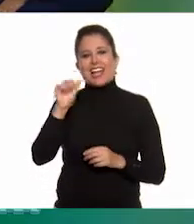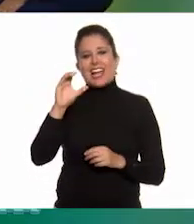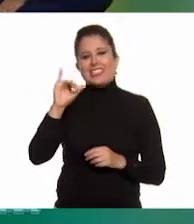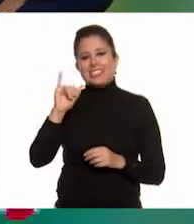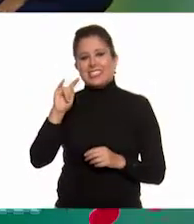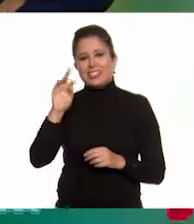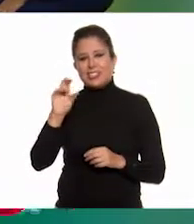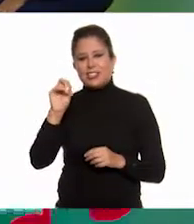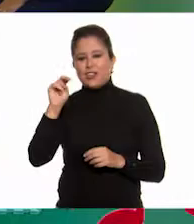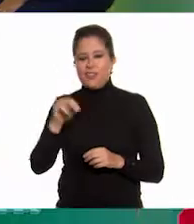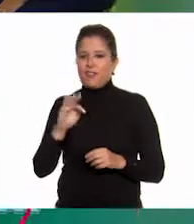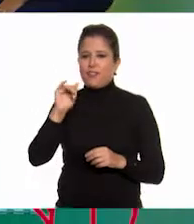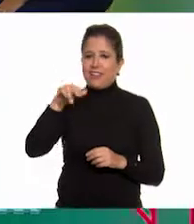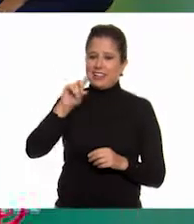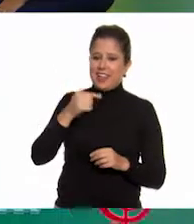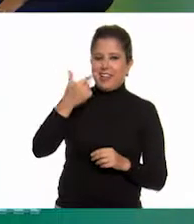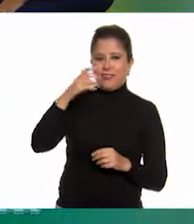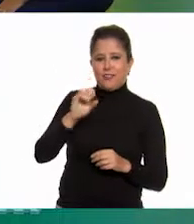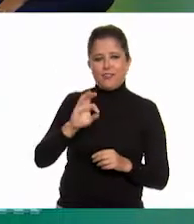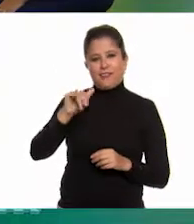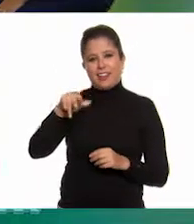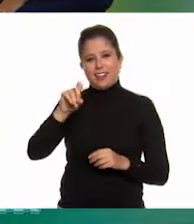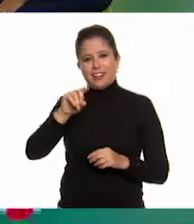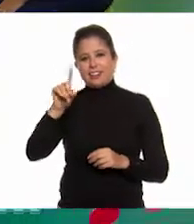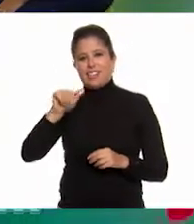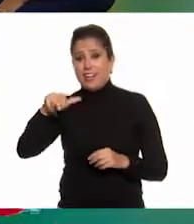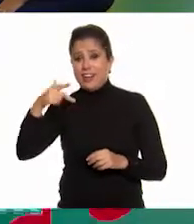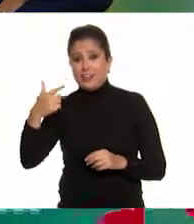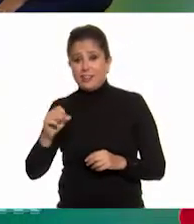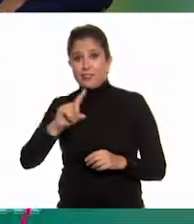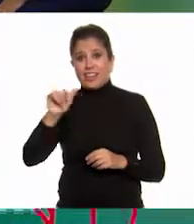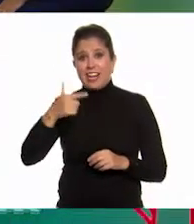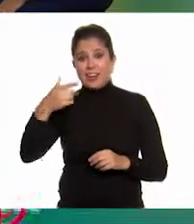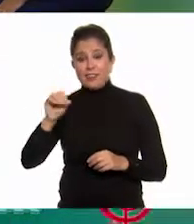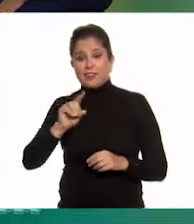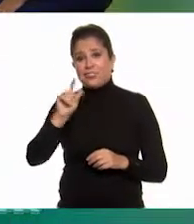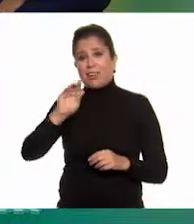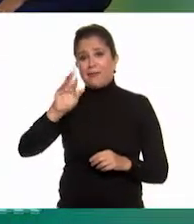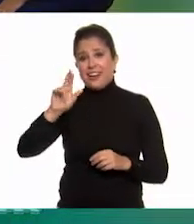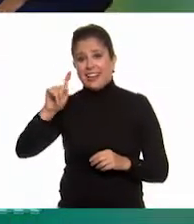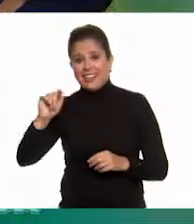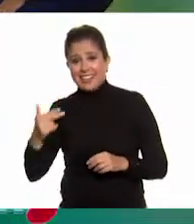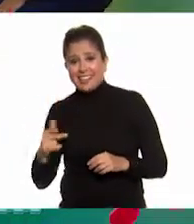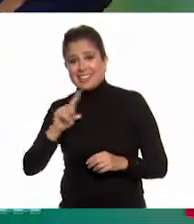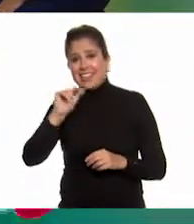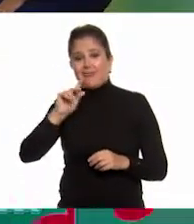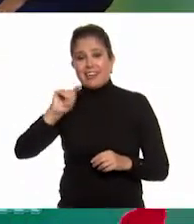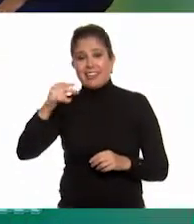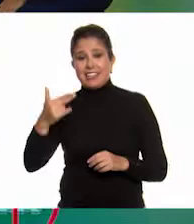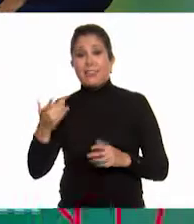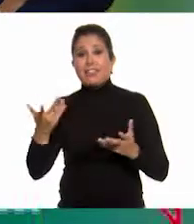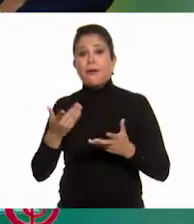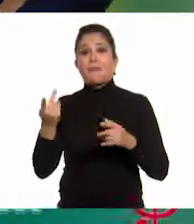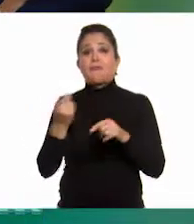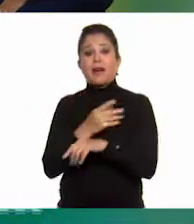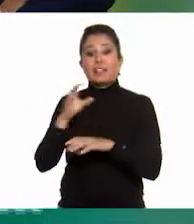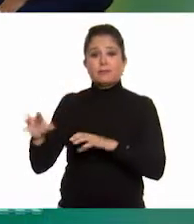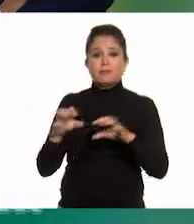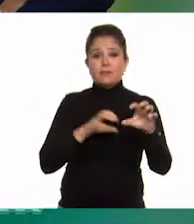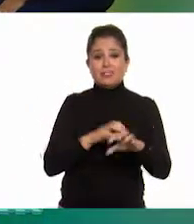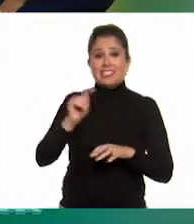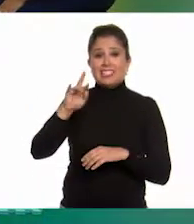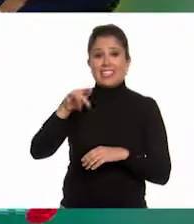Acitrón de un fandango, sango, sango, sabaré, sabaré, que va pasando con su